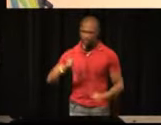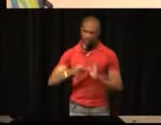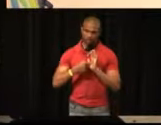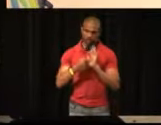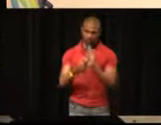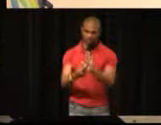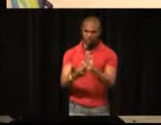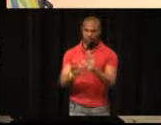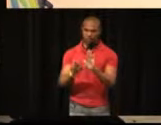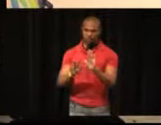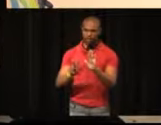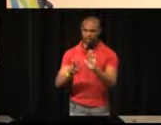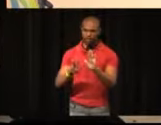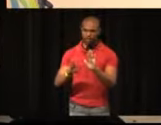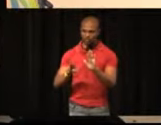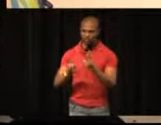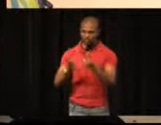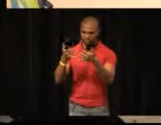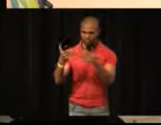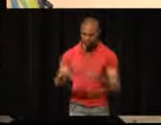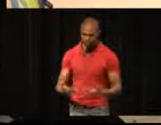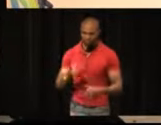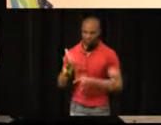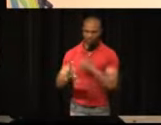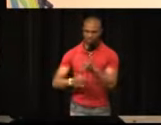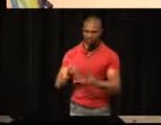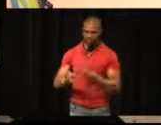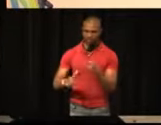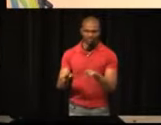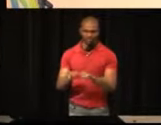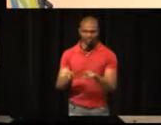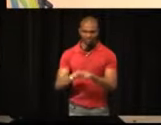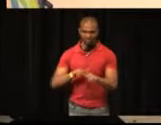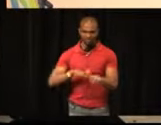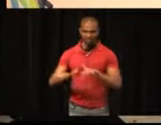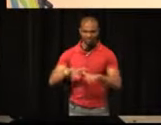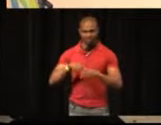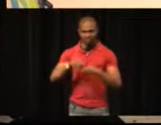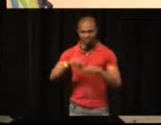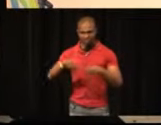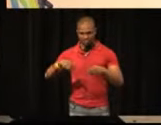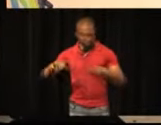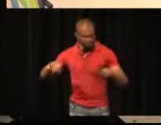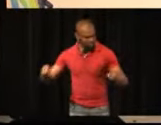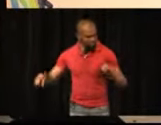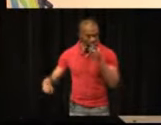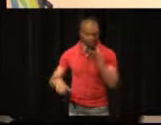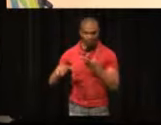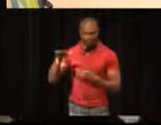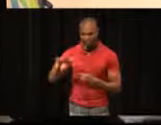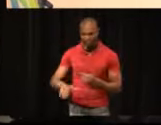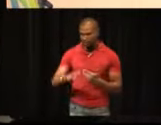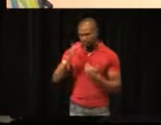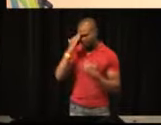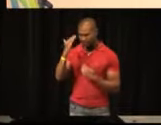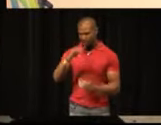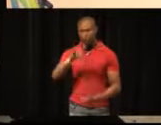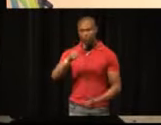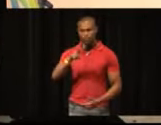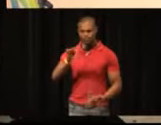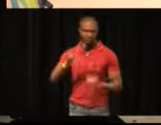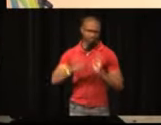presentación, que nos comente, nos hable un poquito más de su trabajo con su grupo Núcleo Movimientos en Semente. Muchas